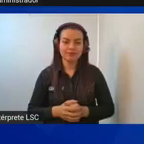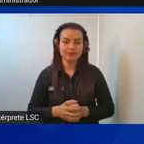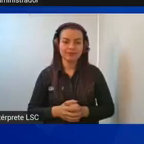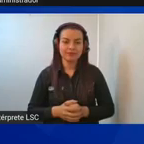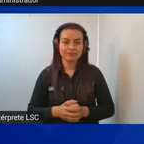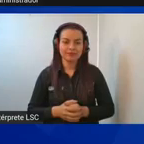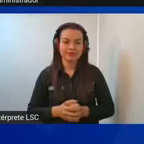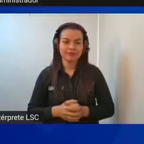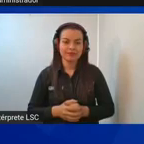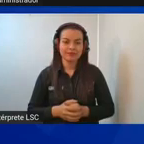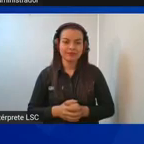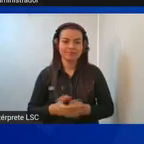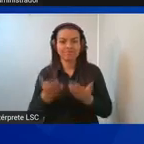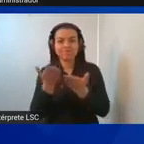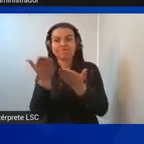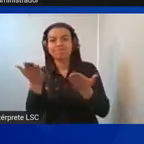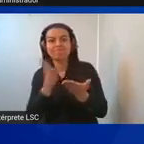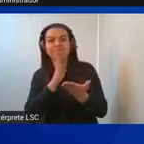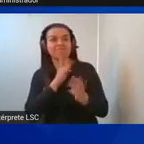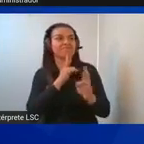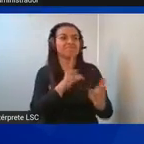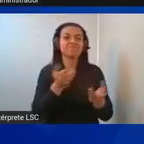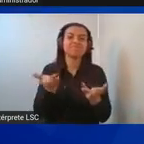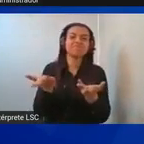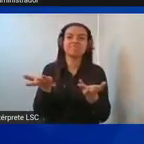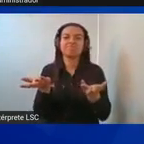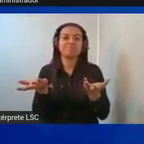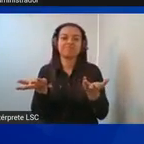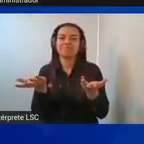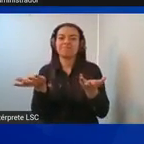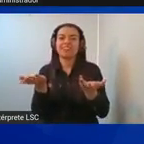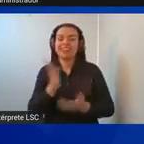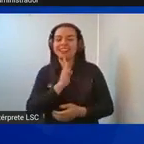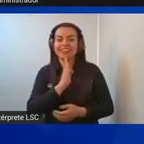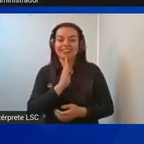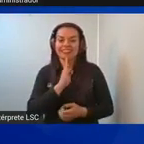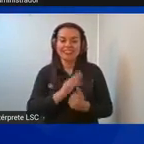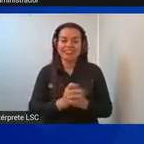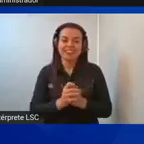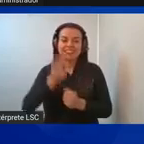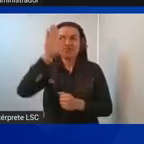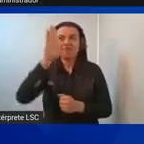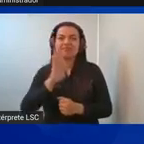¿Qué? ¿Quién quiere? No, yo... ¿Quién levanta la mano?